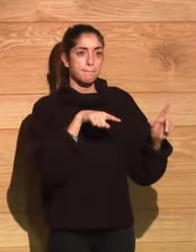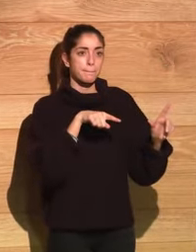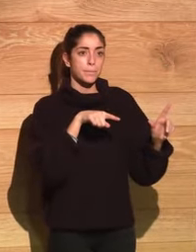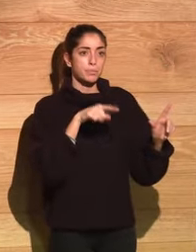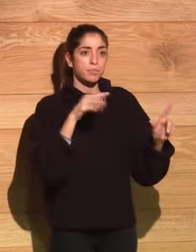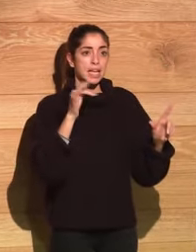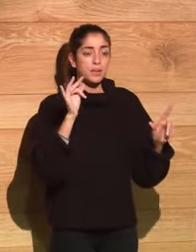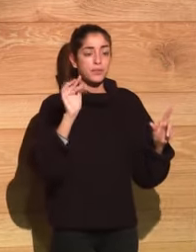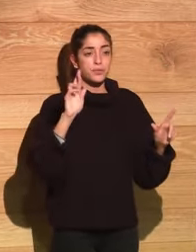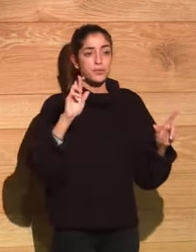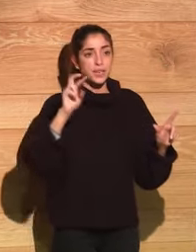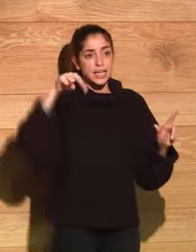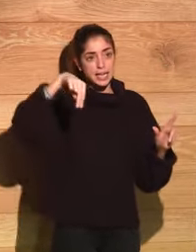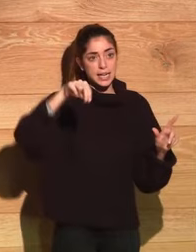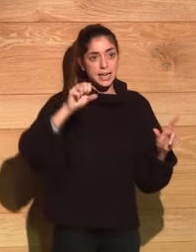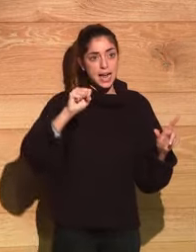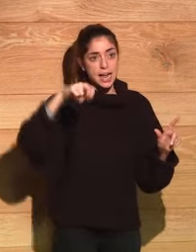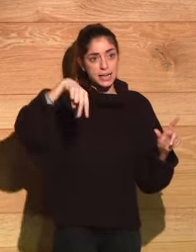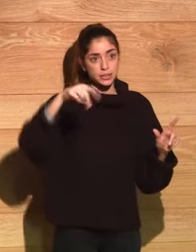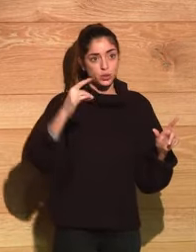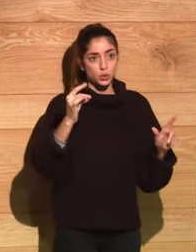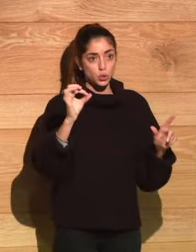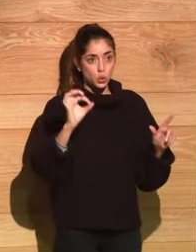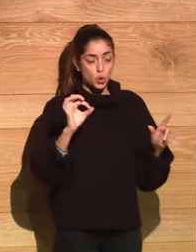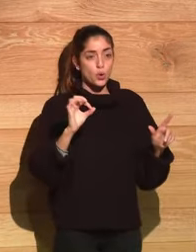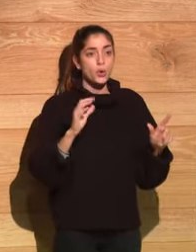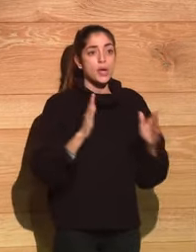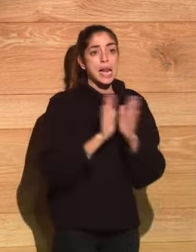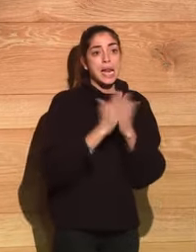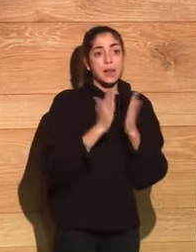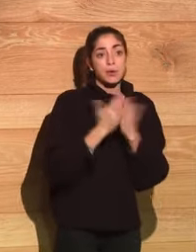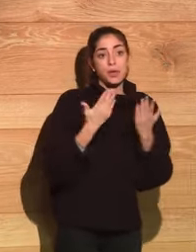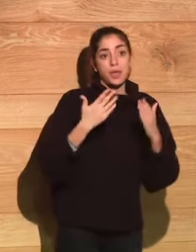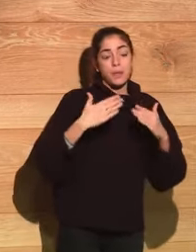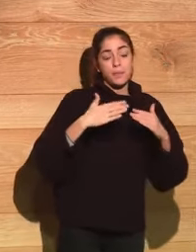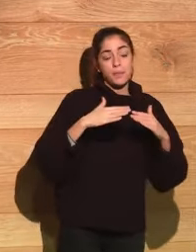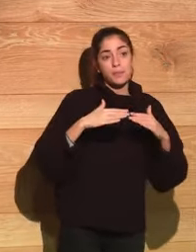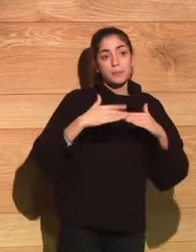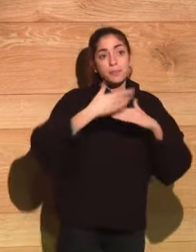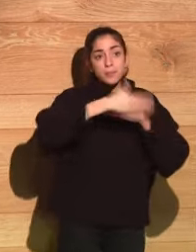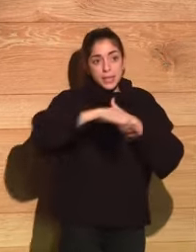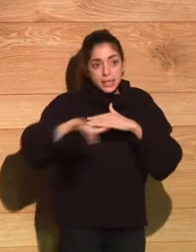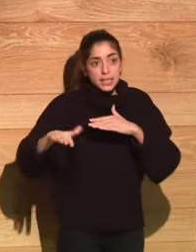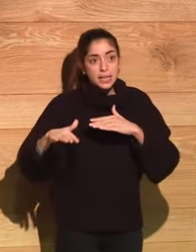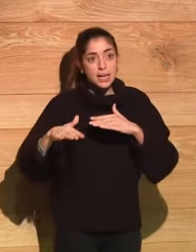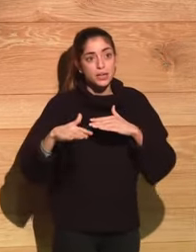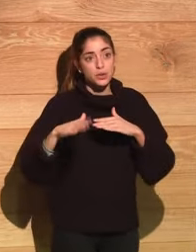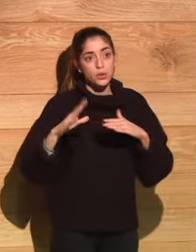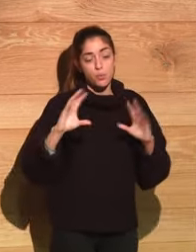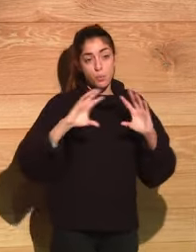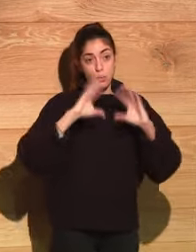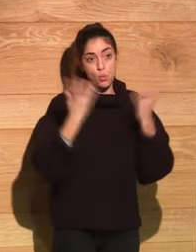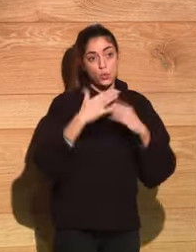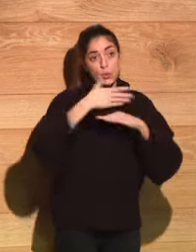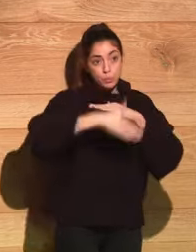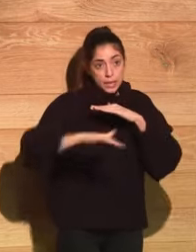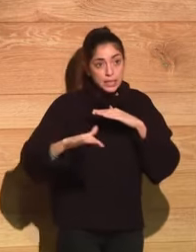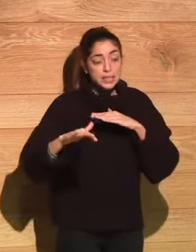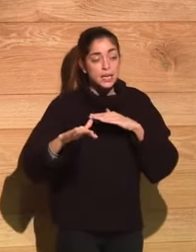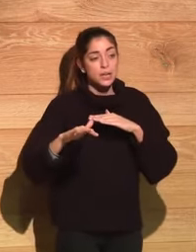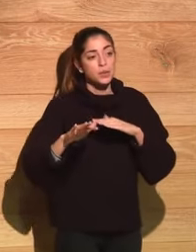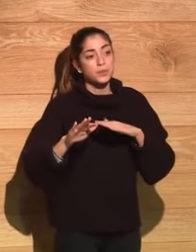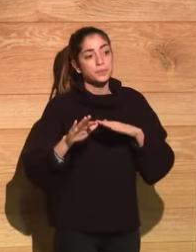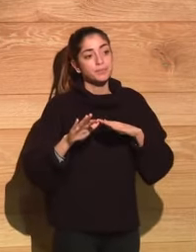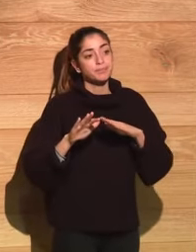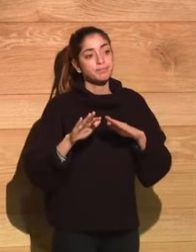Fernand Braudel, el famoso autor del Mediterráneo, el mundo mediterráneo, que estaba considerado en aquel momento el mejor historiador